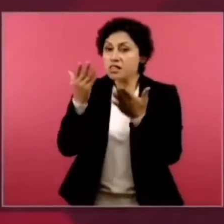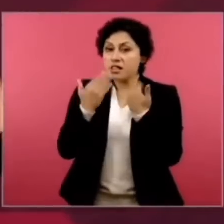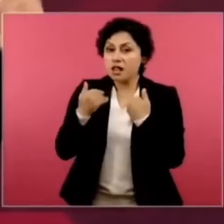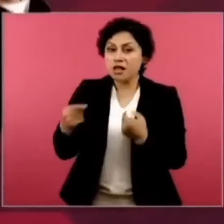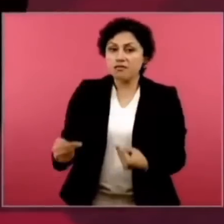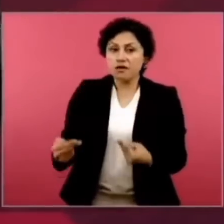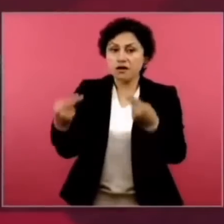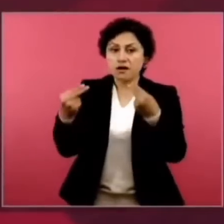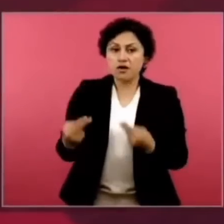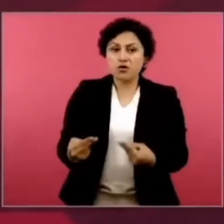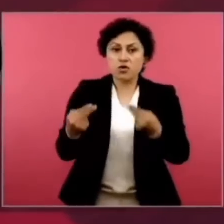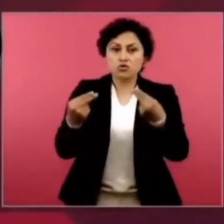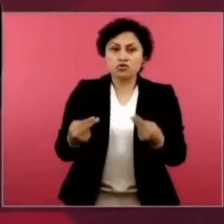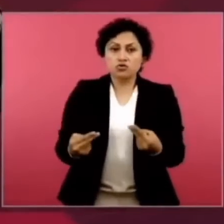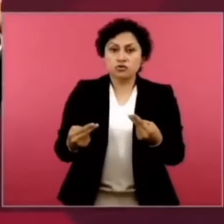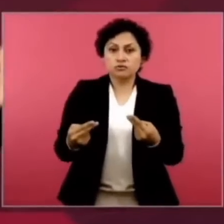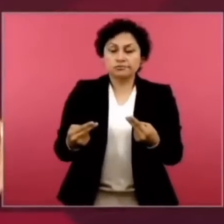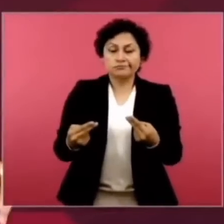pues ahora